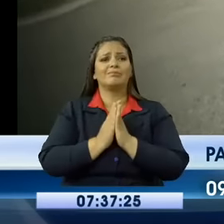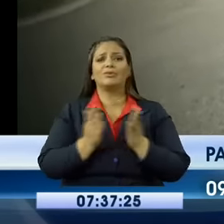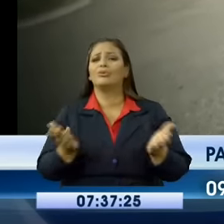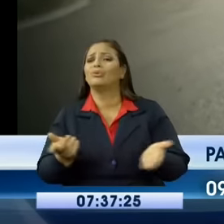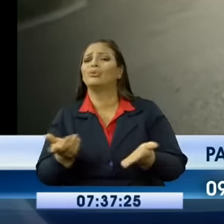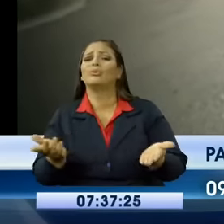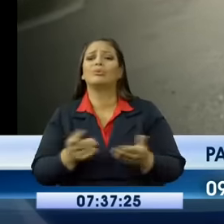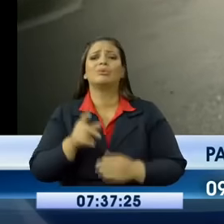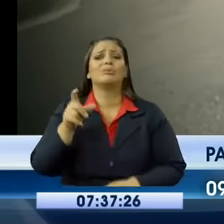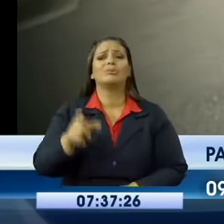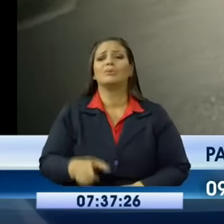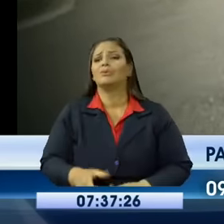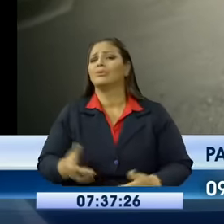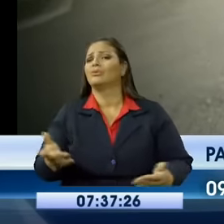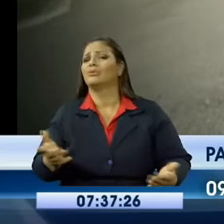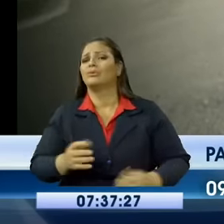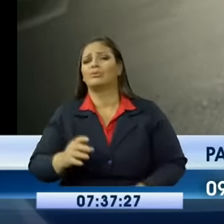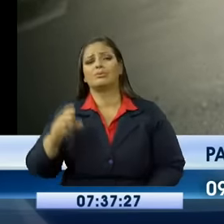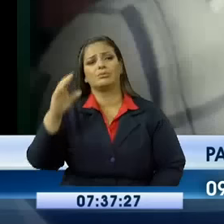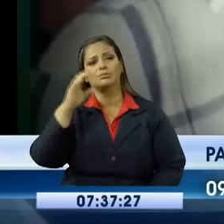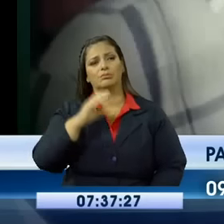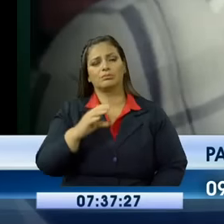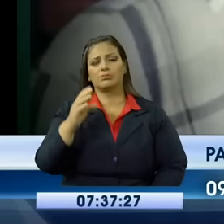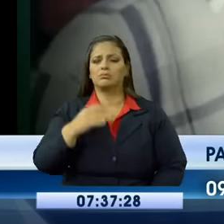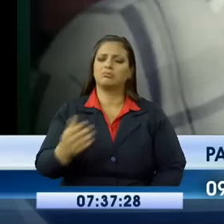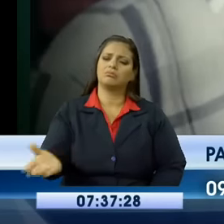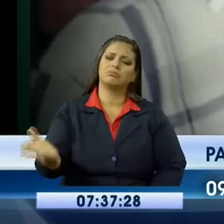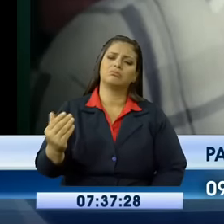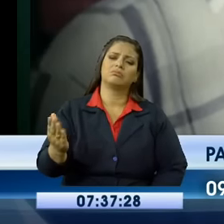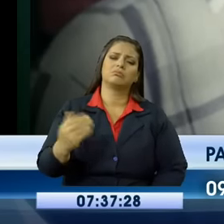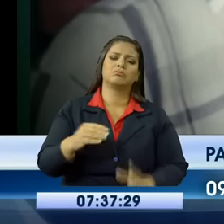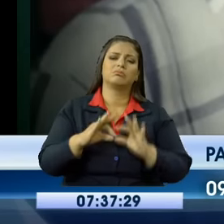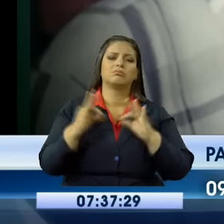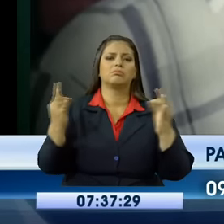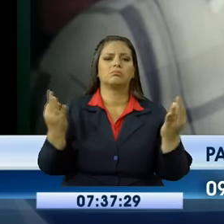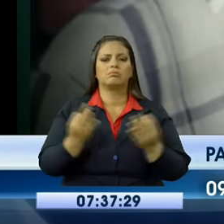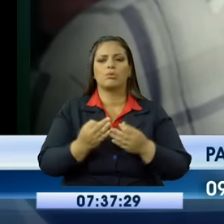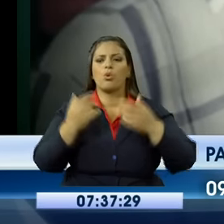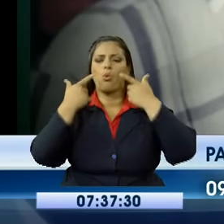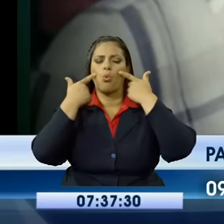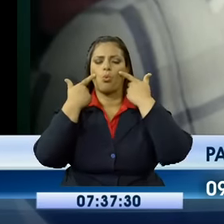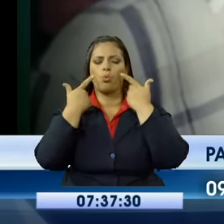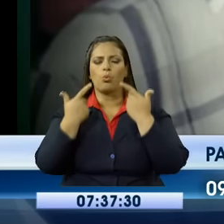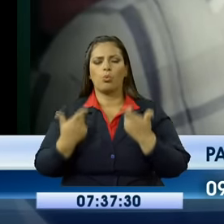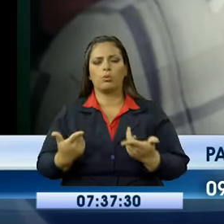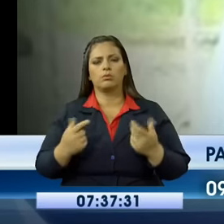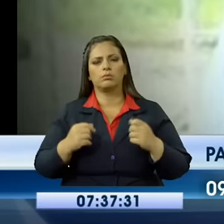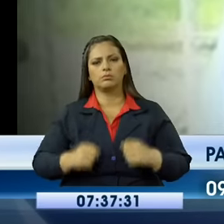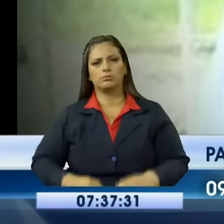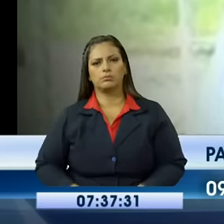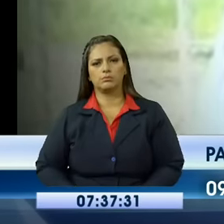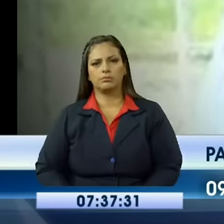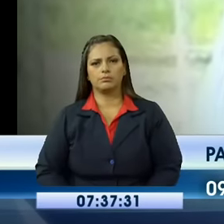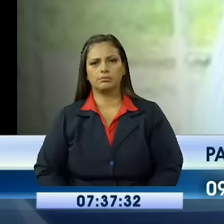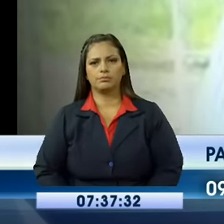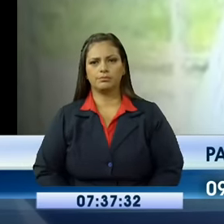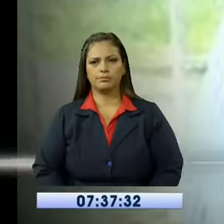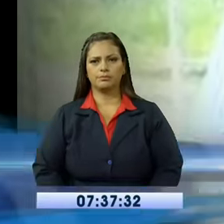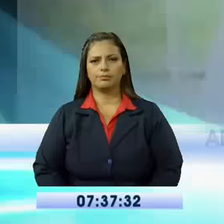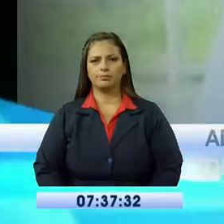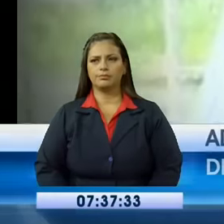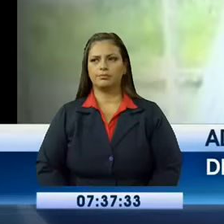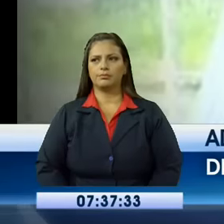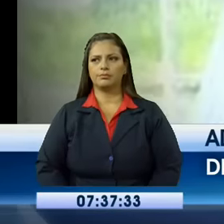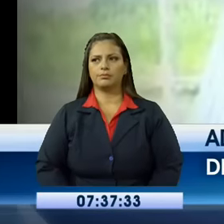para traerlo nuevamente al seno del hogar y así pueda recibir los cuidados de quienes tanto lo extrañan. Desde Los Ríos,